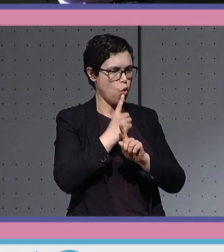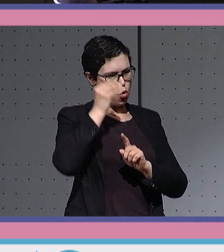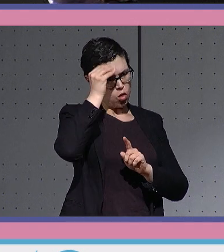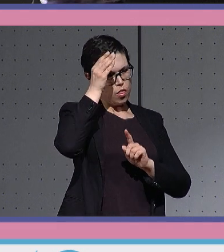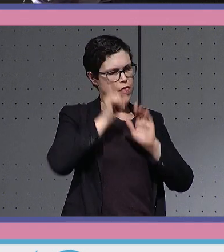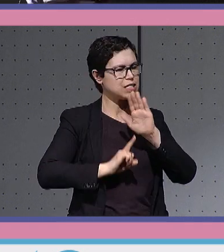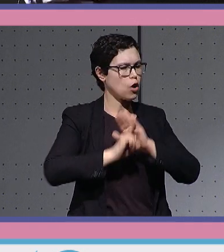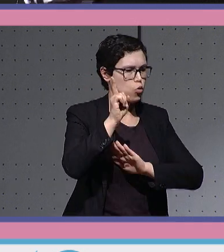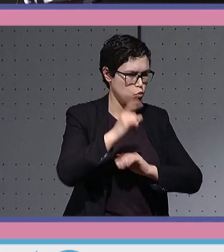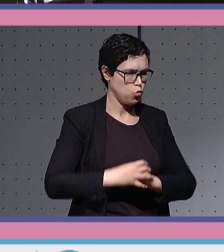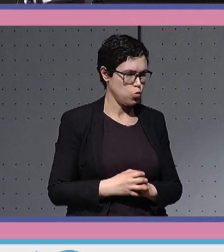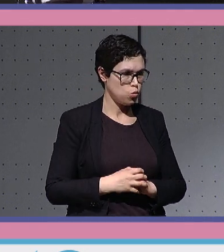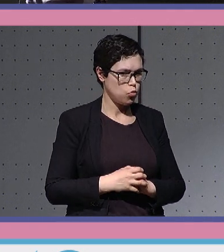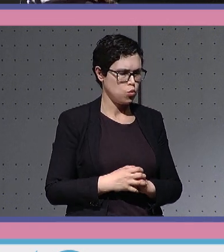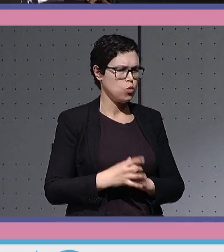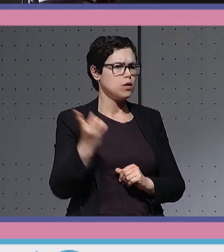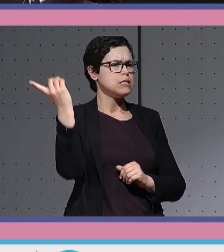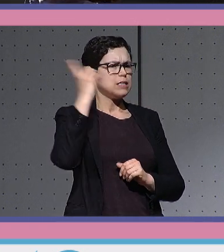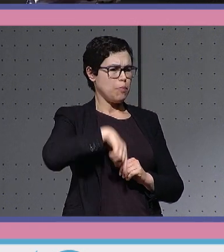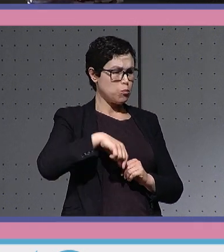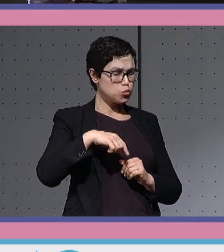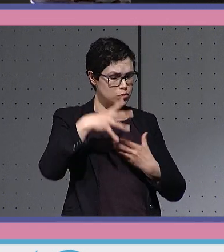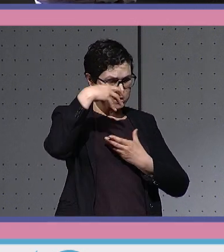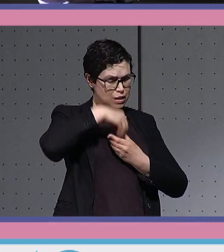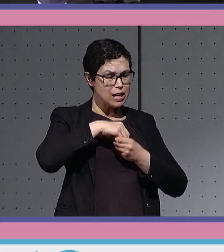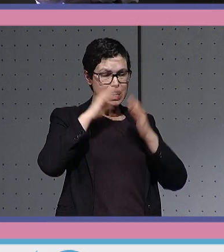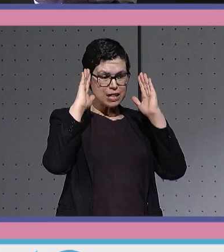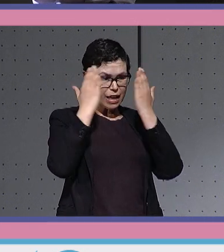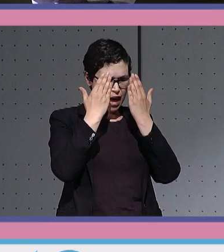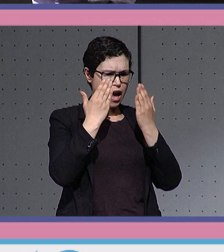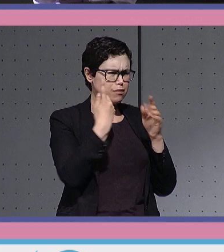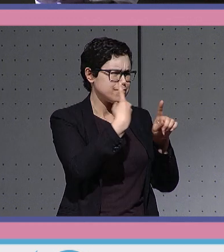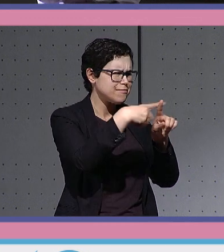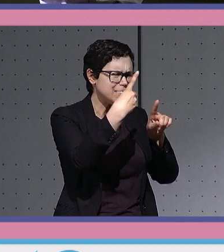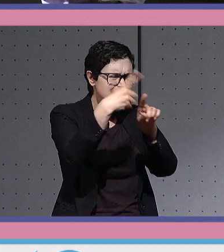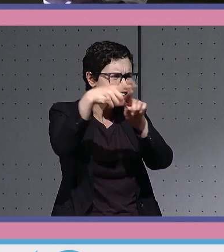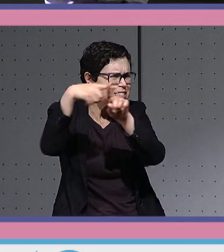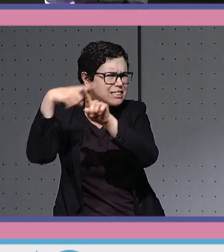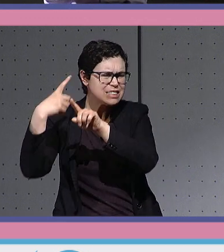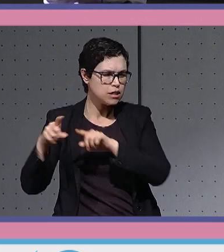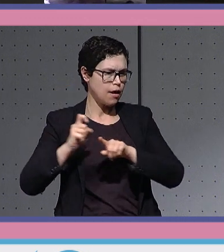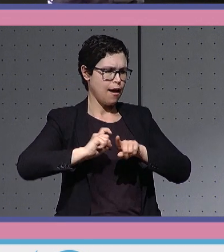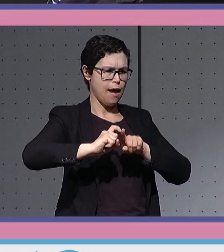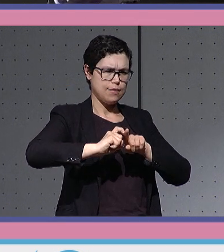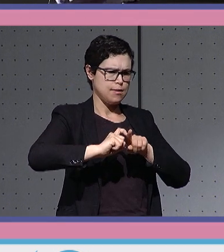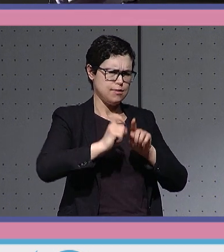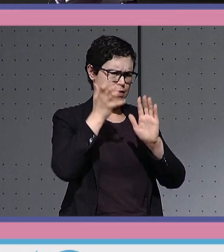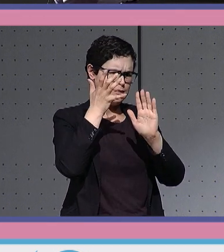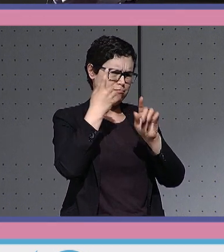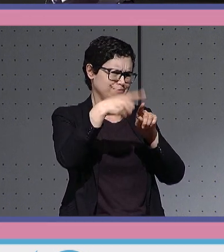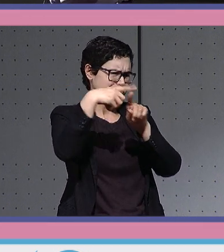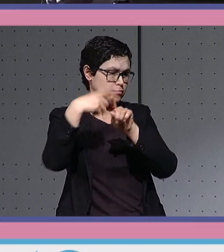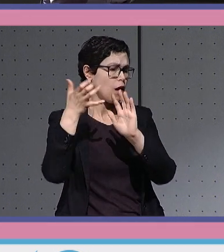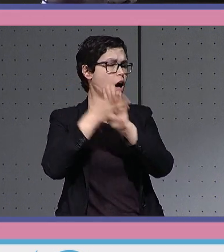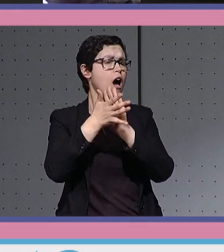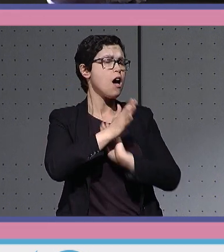sabemos. Sabemos que son muy heterogéneos y ya un poquito las características las definió muy bien Jesús, porque